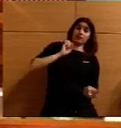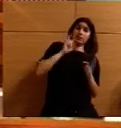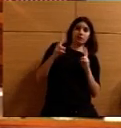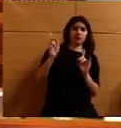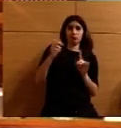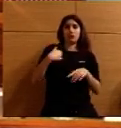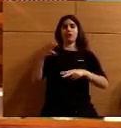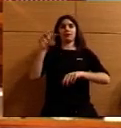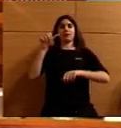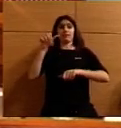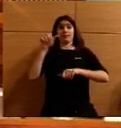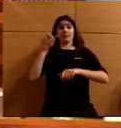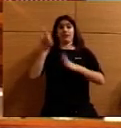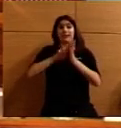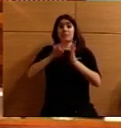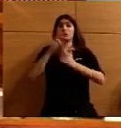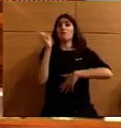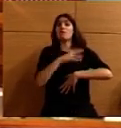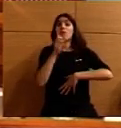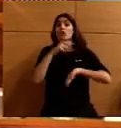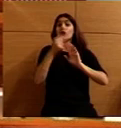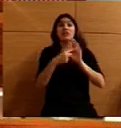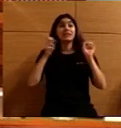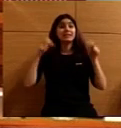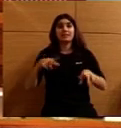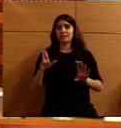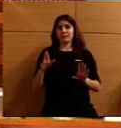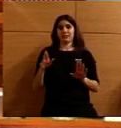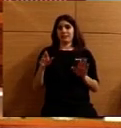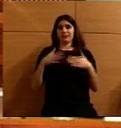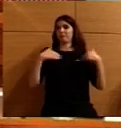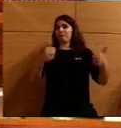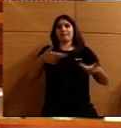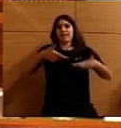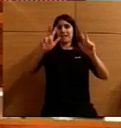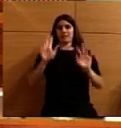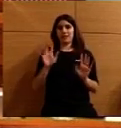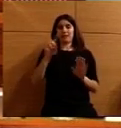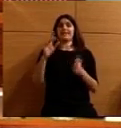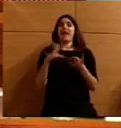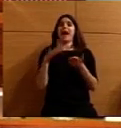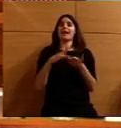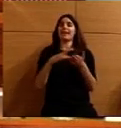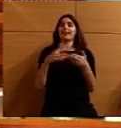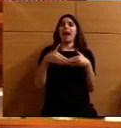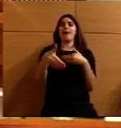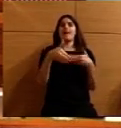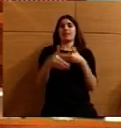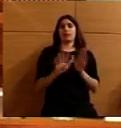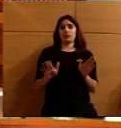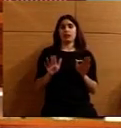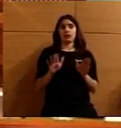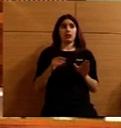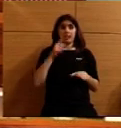a repetir, es un fondo incondicional como el otro fondo de cooperación normal. Lo que pasa, vale, es que estas para los que están en la agenda van, que están en despoblación. Este